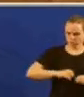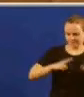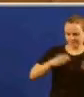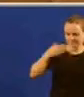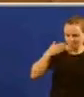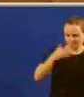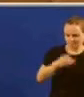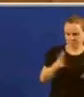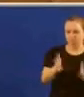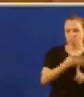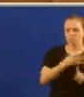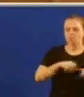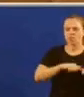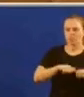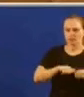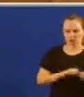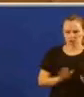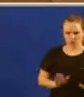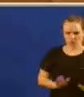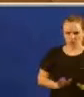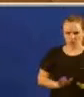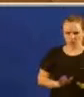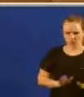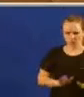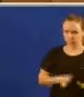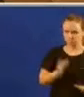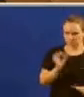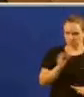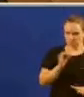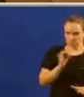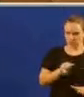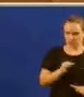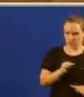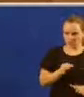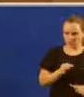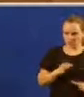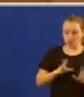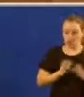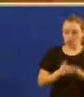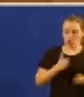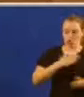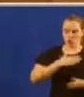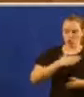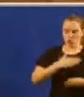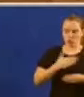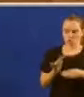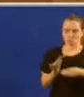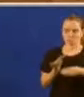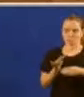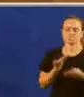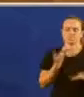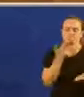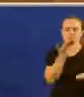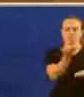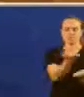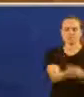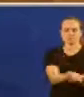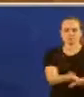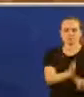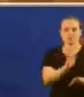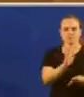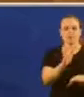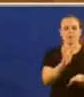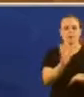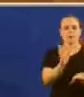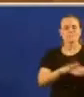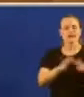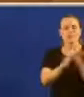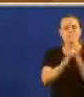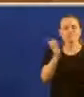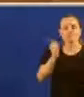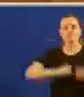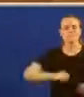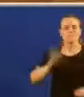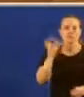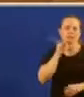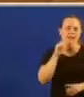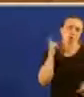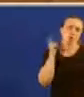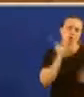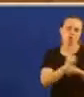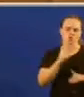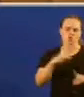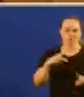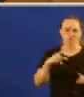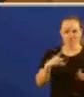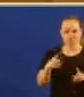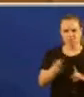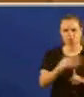de xénero e efectivamente o noso grupo trouxe unha proposta a este Parlamento para que houbera un grande pacto galego contra a violencia de